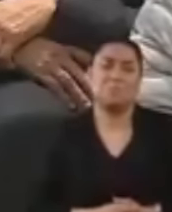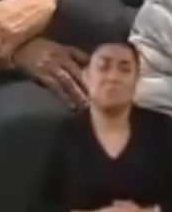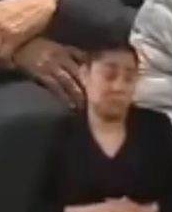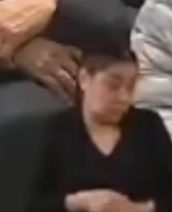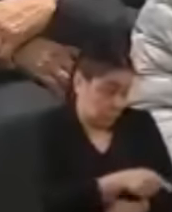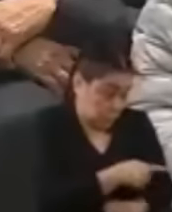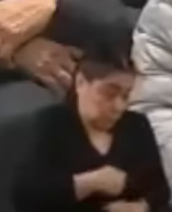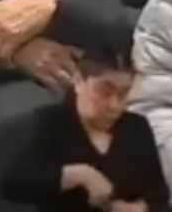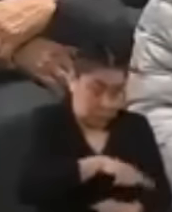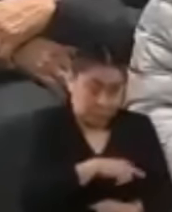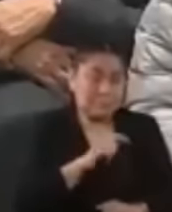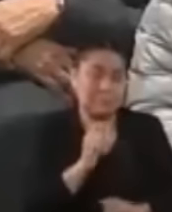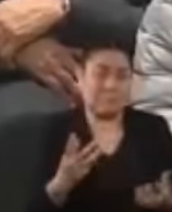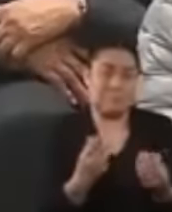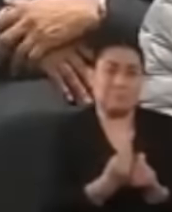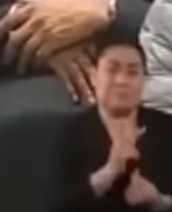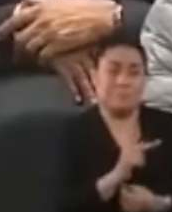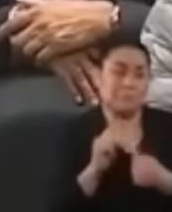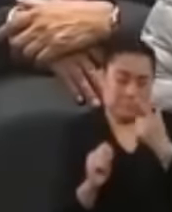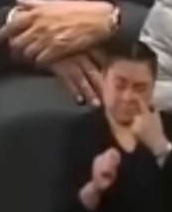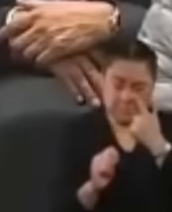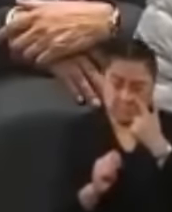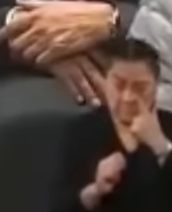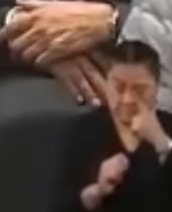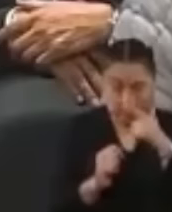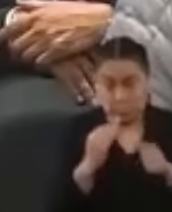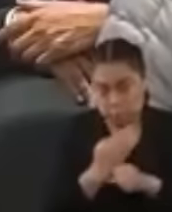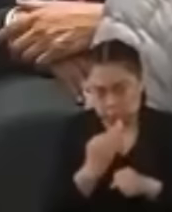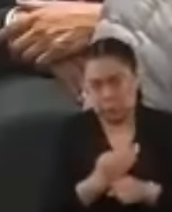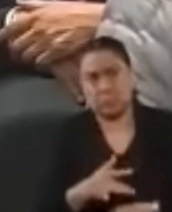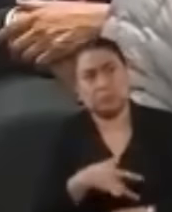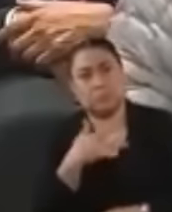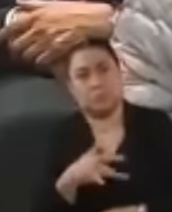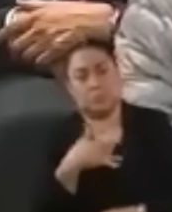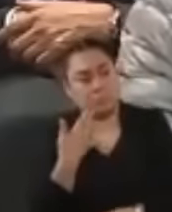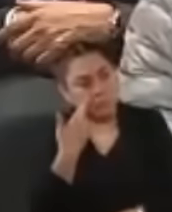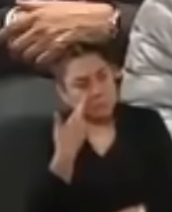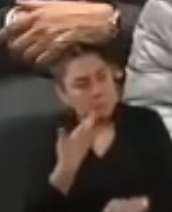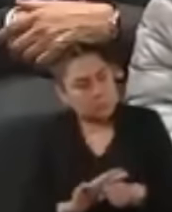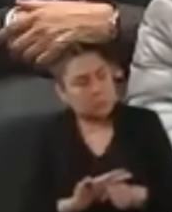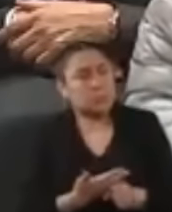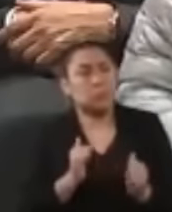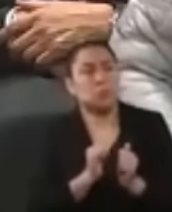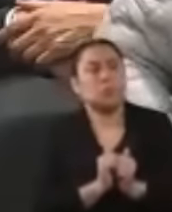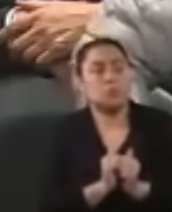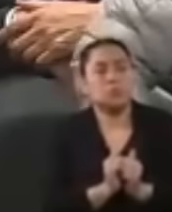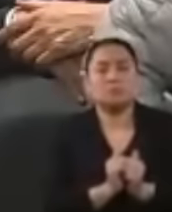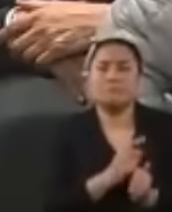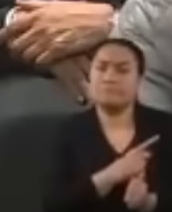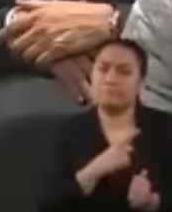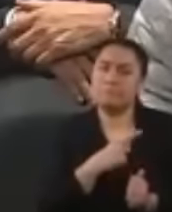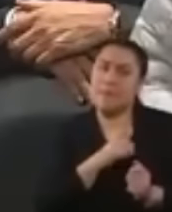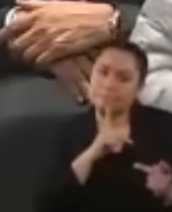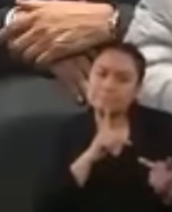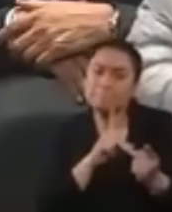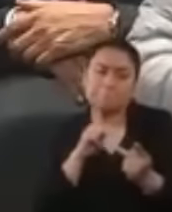Nosotros en el Partido del Trabajo no solamente actuamos con responsabilidad, sino con congruencia. Igual